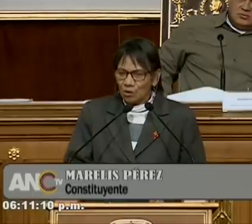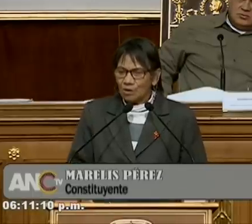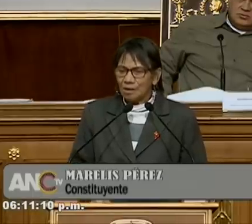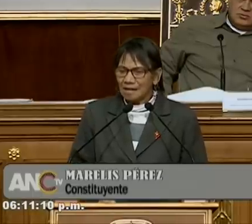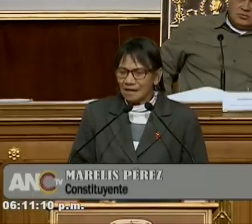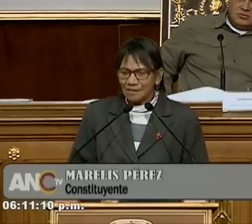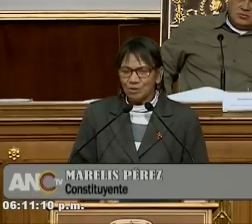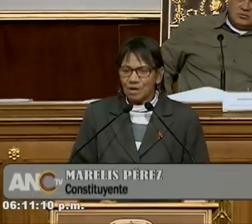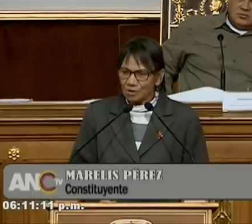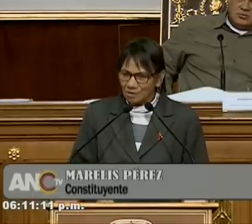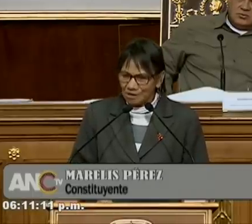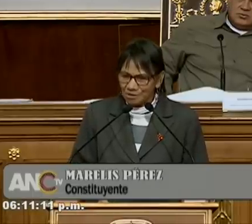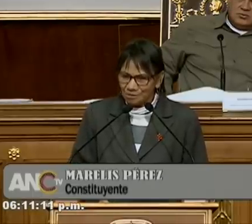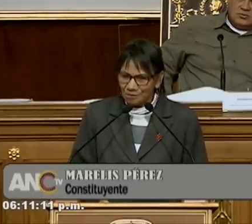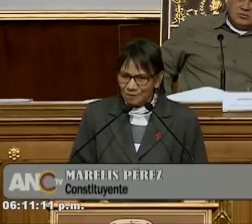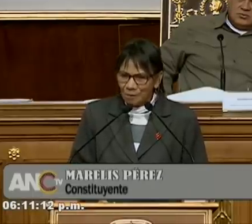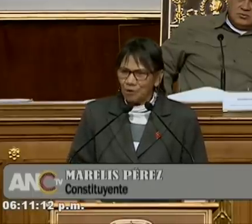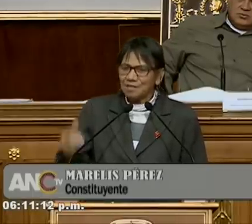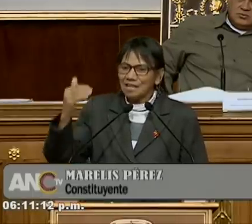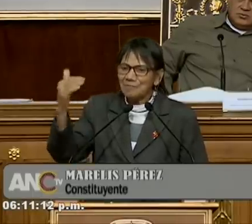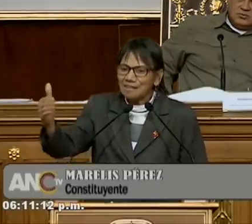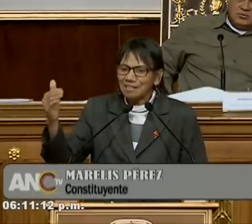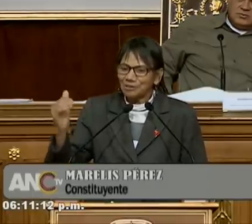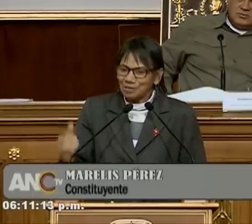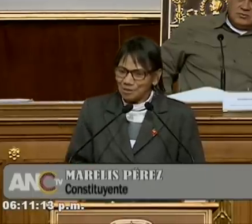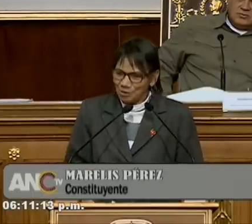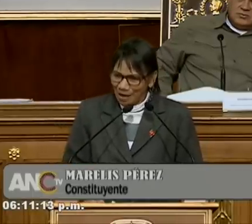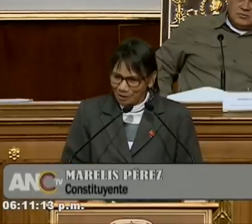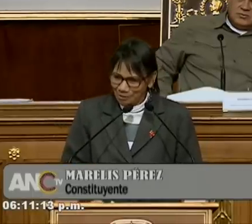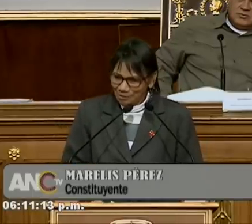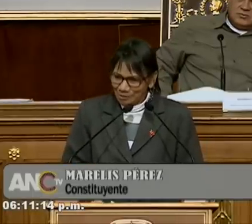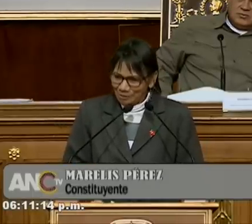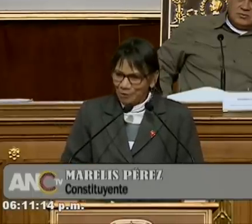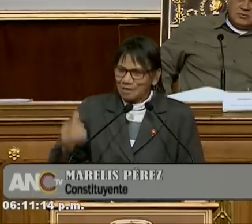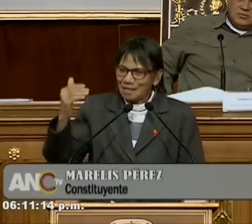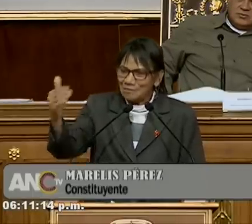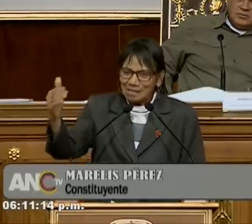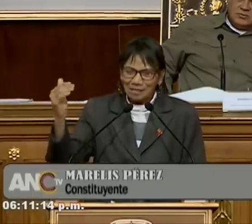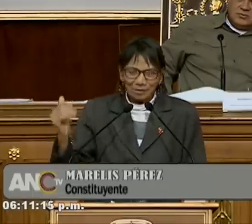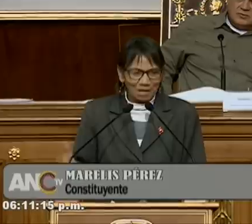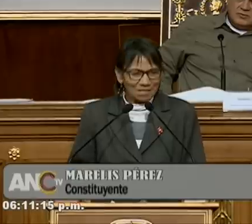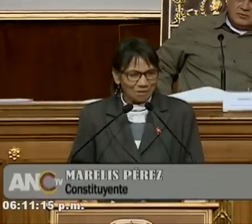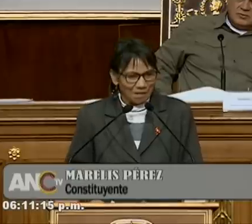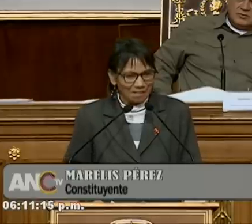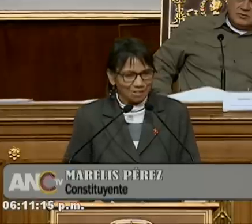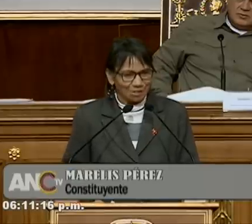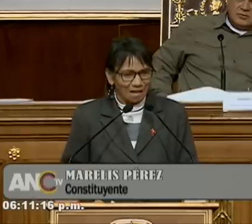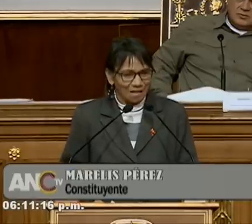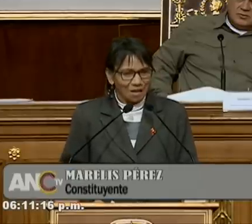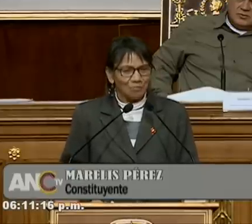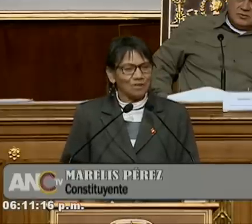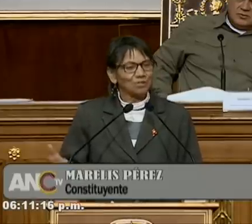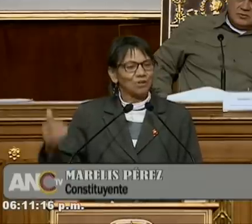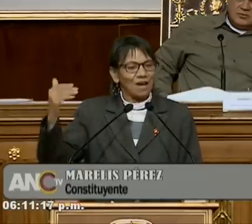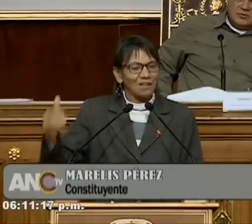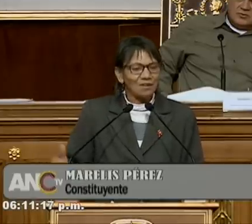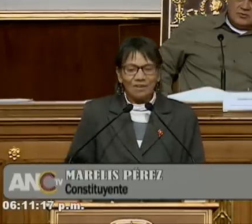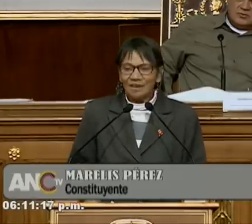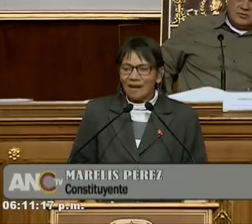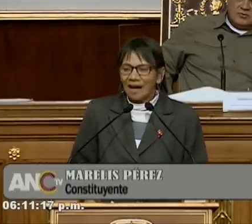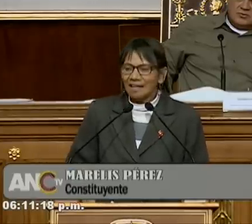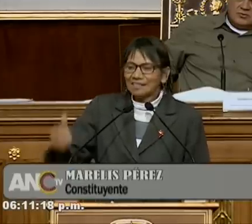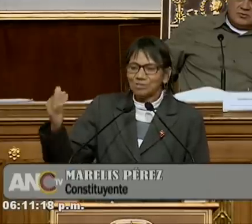nuestro camarada Diosdado Cabello. ¿Por qué arremeten contra Diosdado? ¿Por qué arremeten contra la Asamblea Nacional? Bueno,